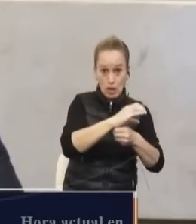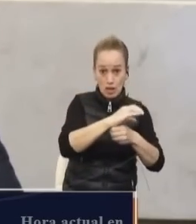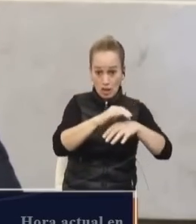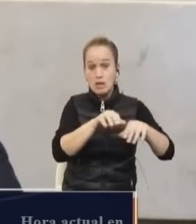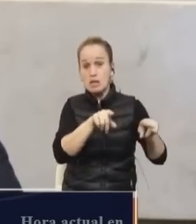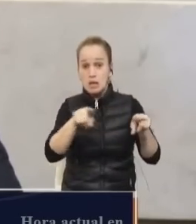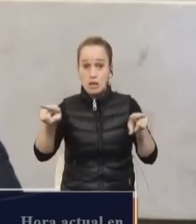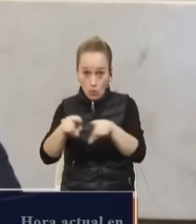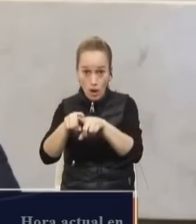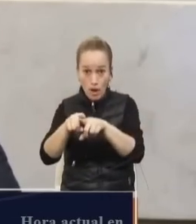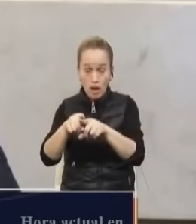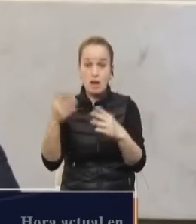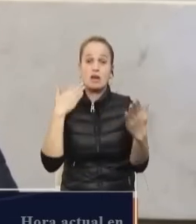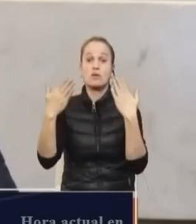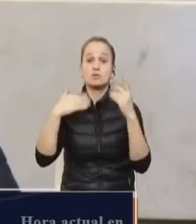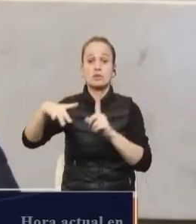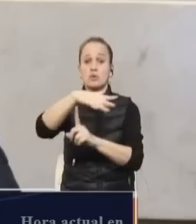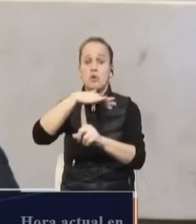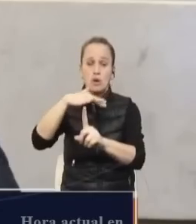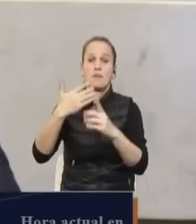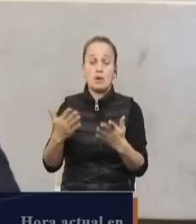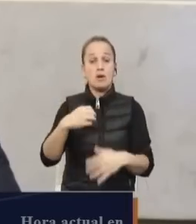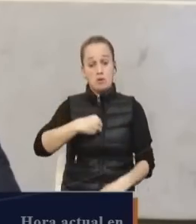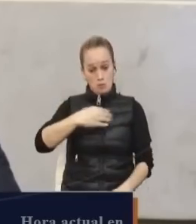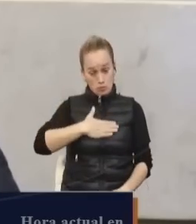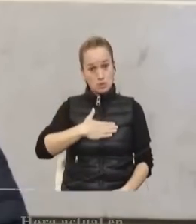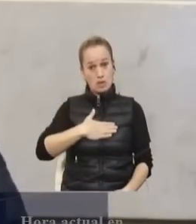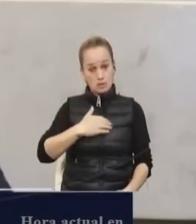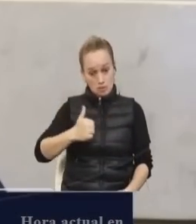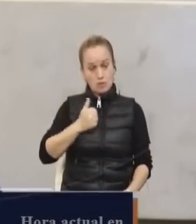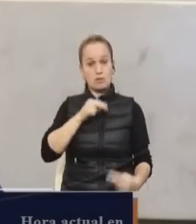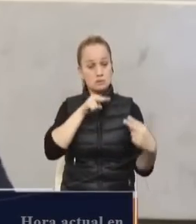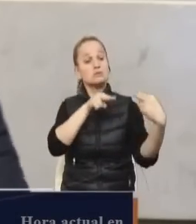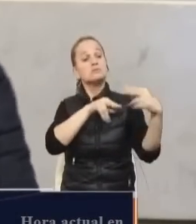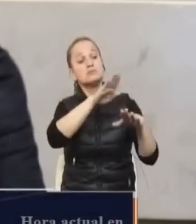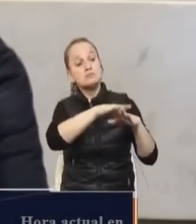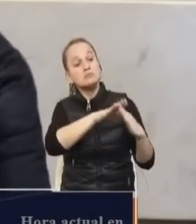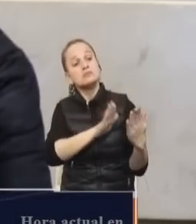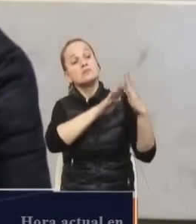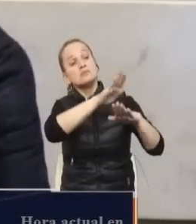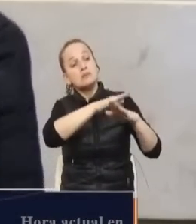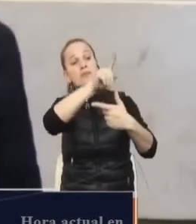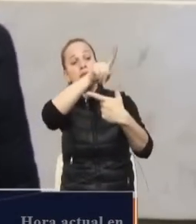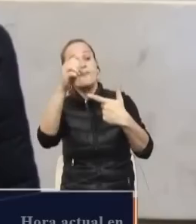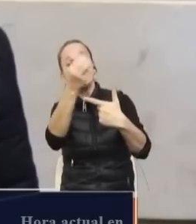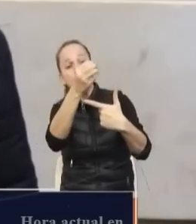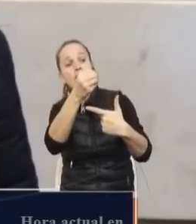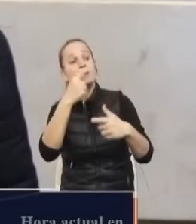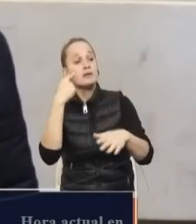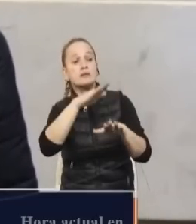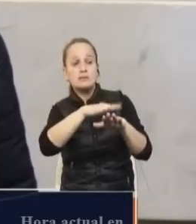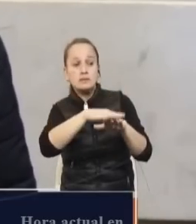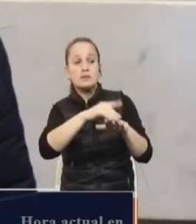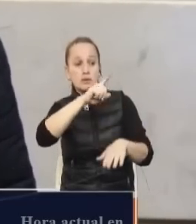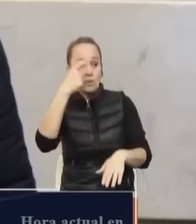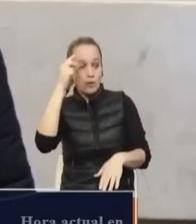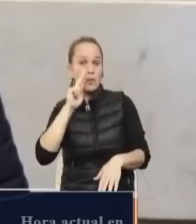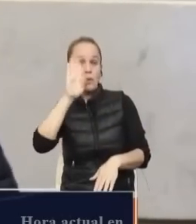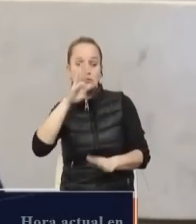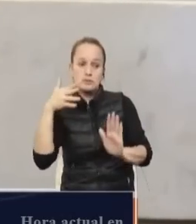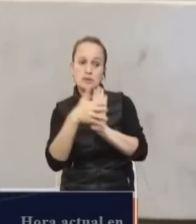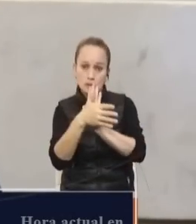los campos. Y aprovecho esta gran oportunidad de tenerlo enfrente para recordarle estas cifras y para enviarle un mensaje al gobierno